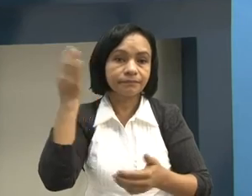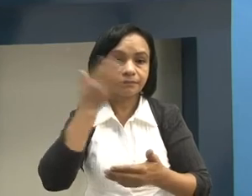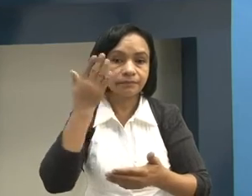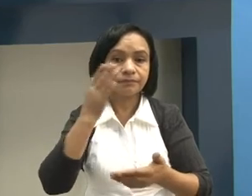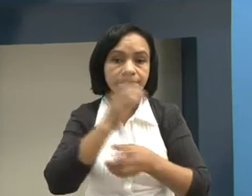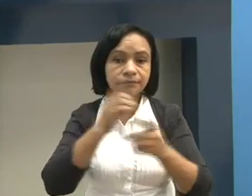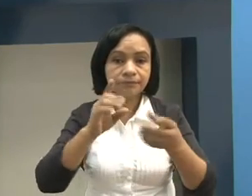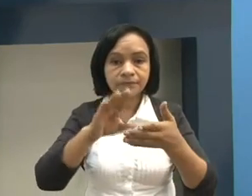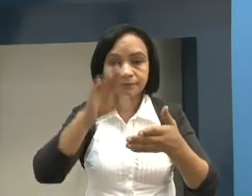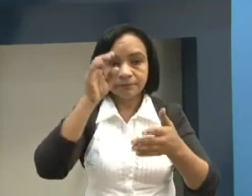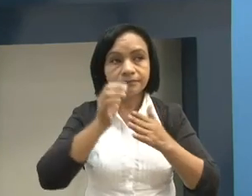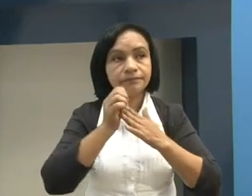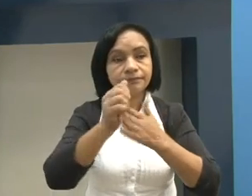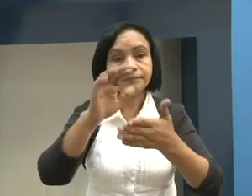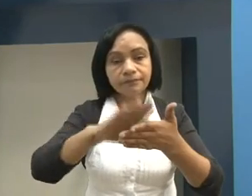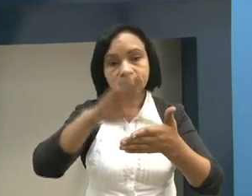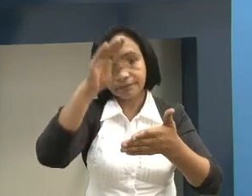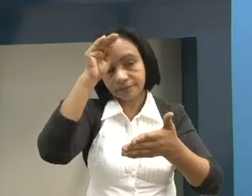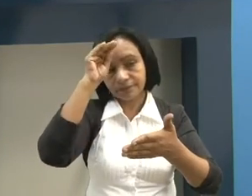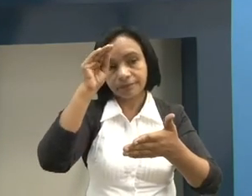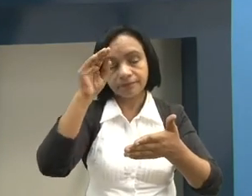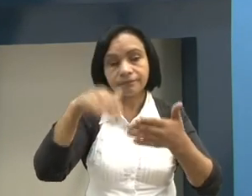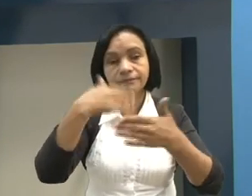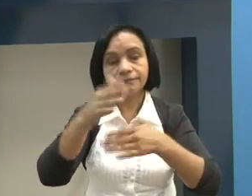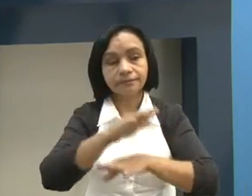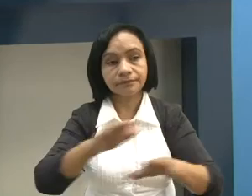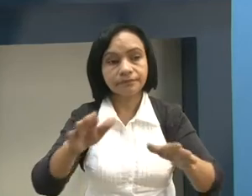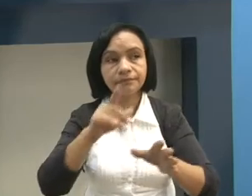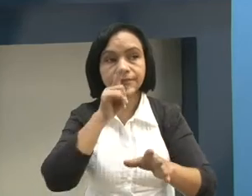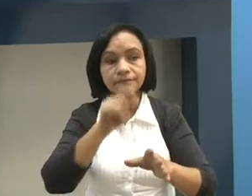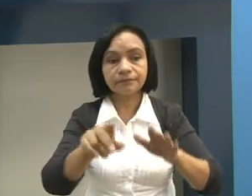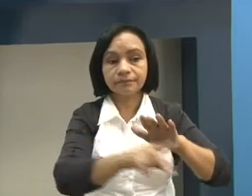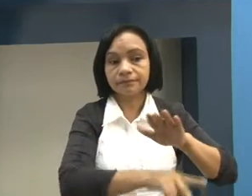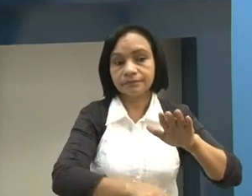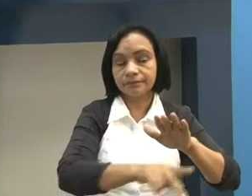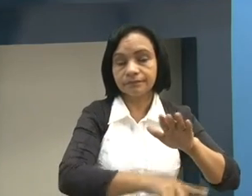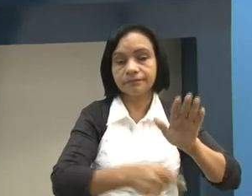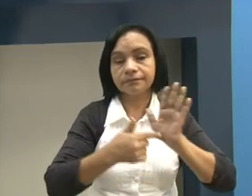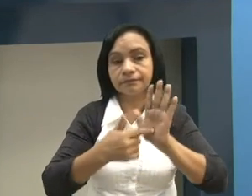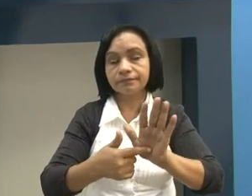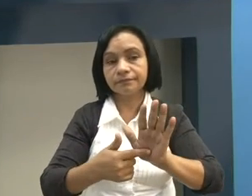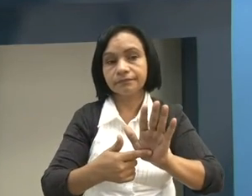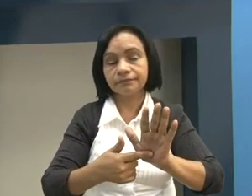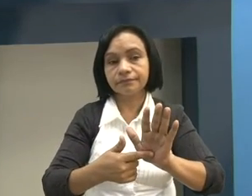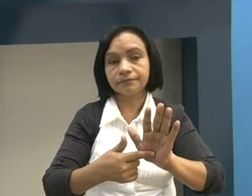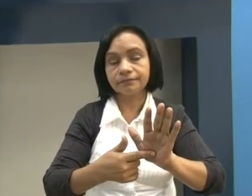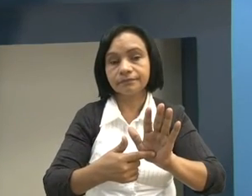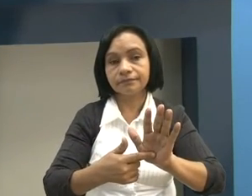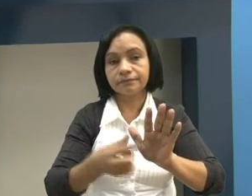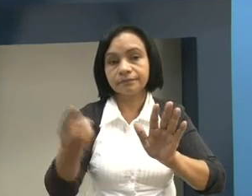generalidades y saber conducir esos aprendizajes. Yo creo que al final, a mí me gustó lo de preescolar y siempre lo pongo de ejemplo. Ahí el maestro